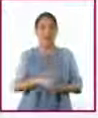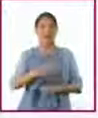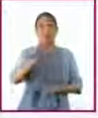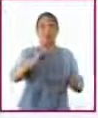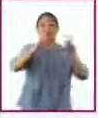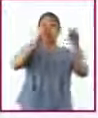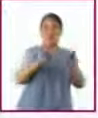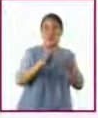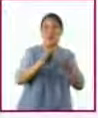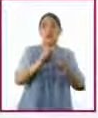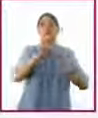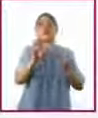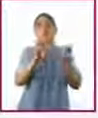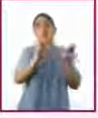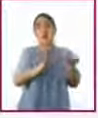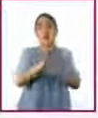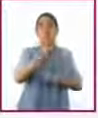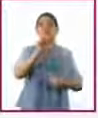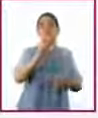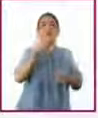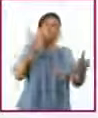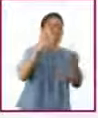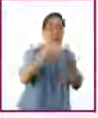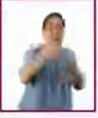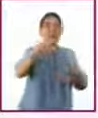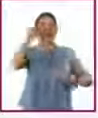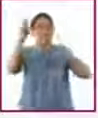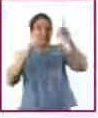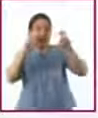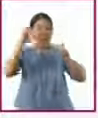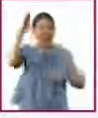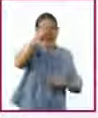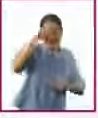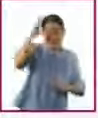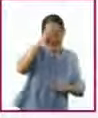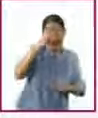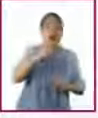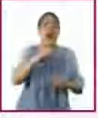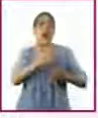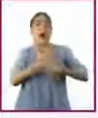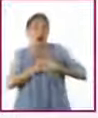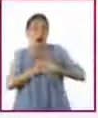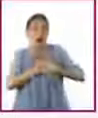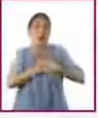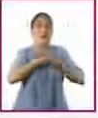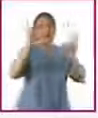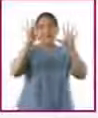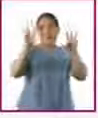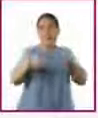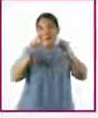subgénero, es decir, cuento, fantasía, ciencia ficción, amor,